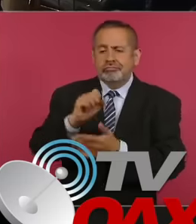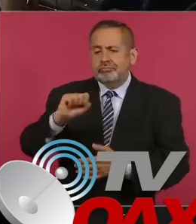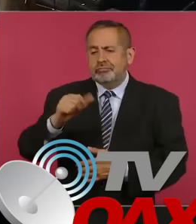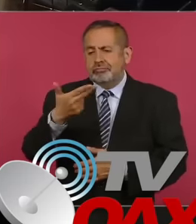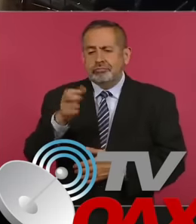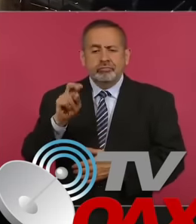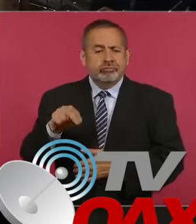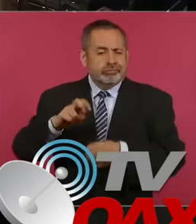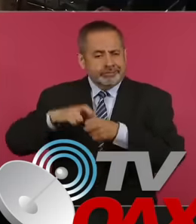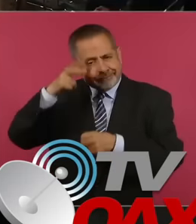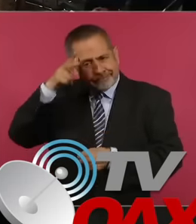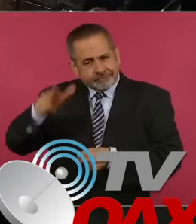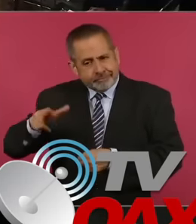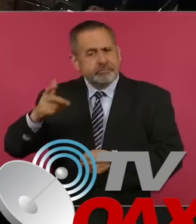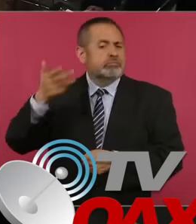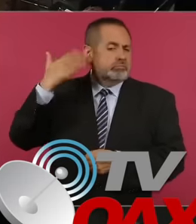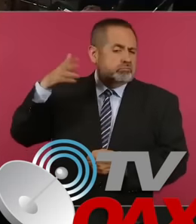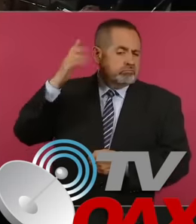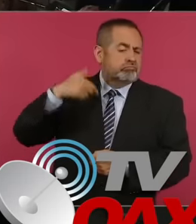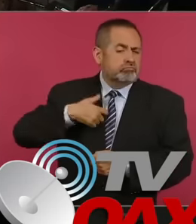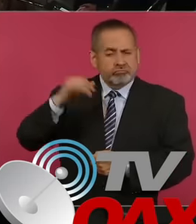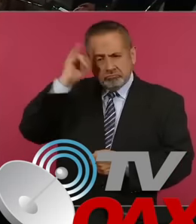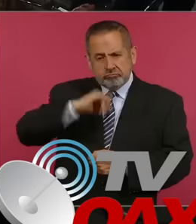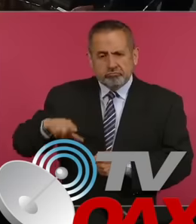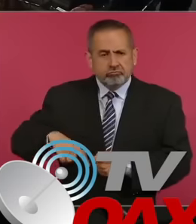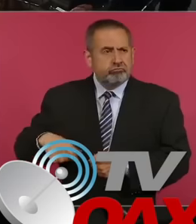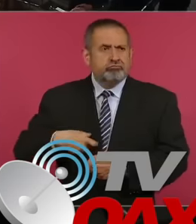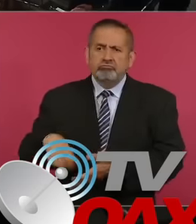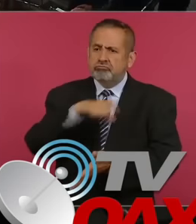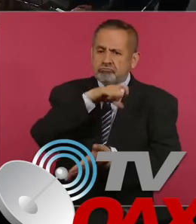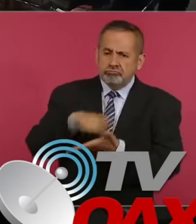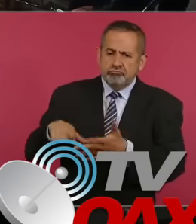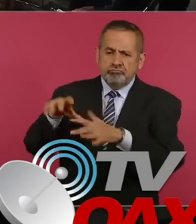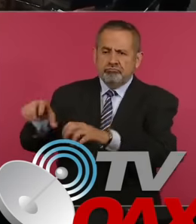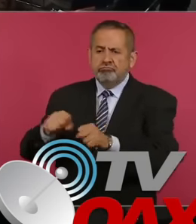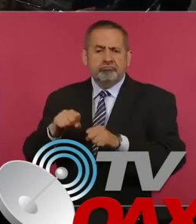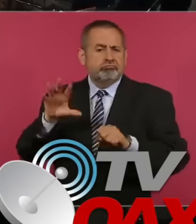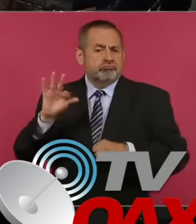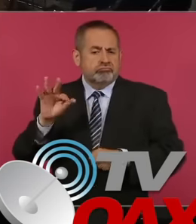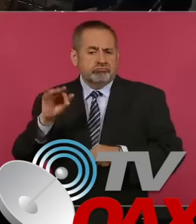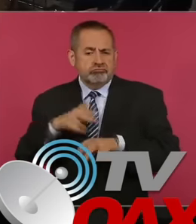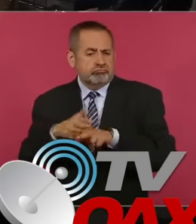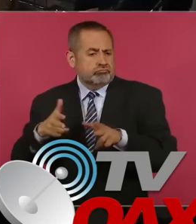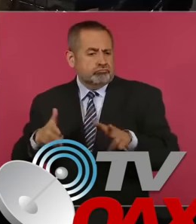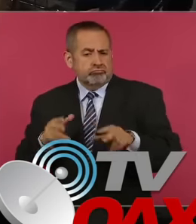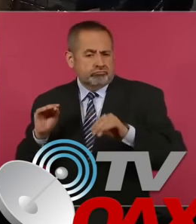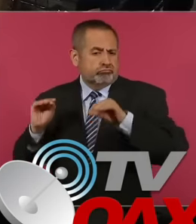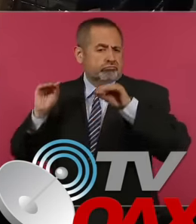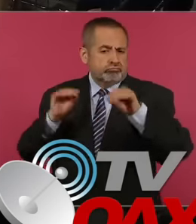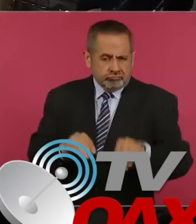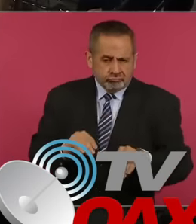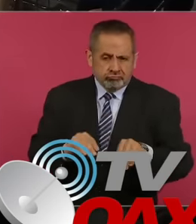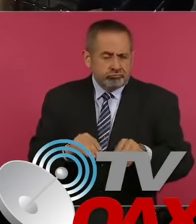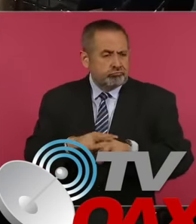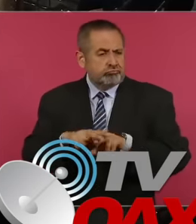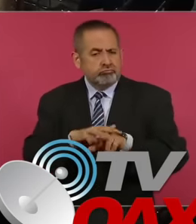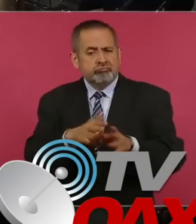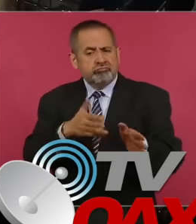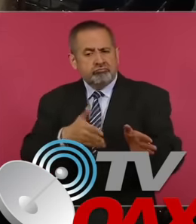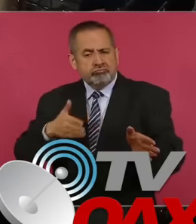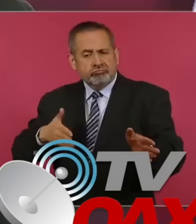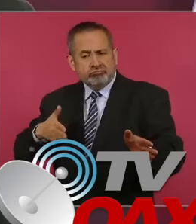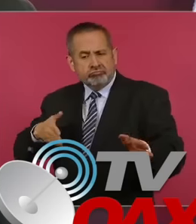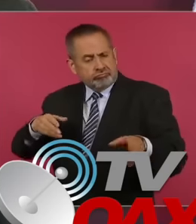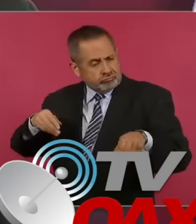yo fui jefe de gobierno, compramos 40 trenes con 400 vagones para el